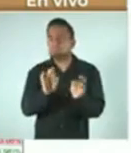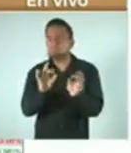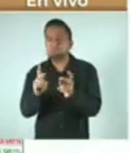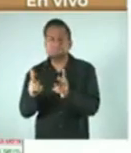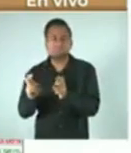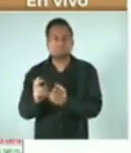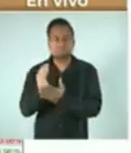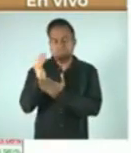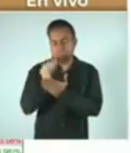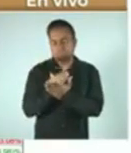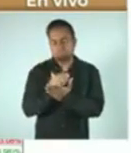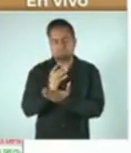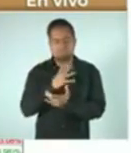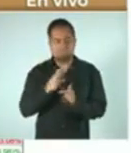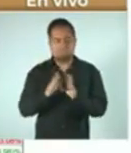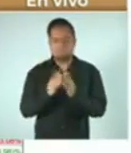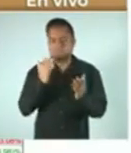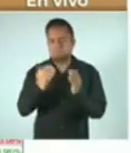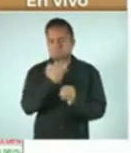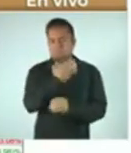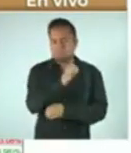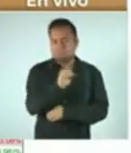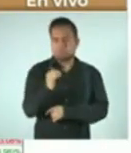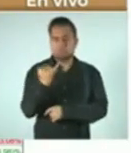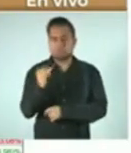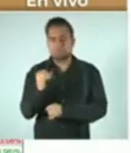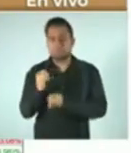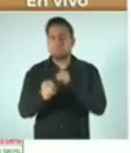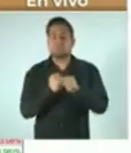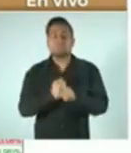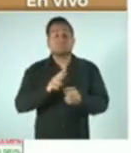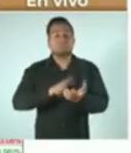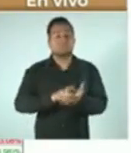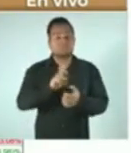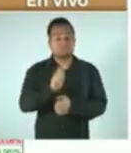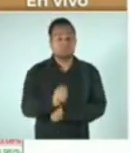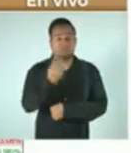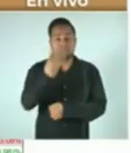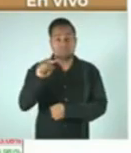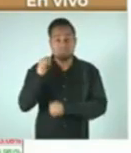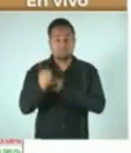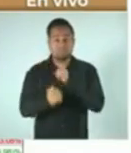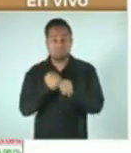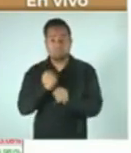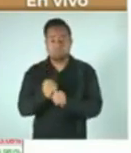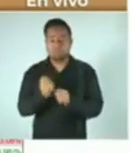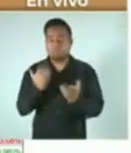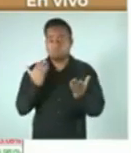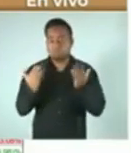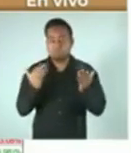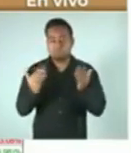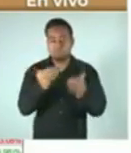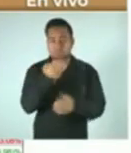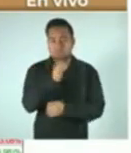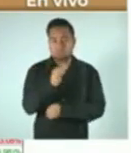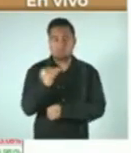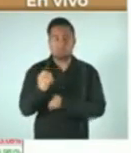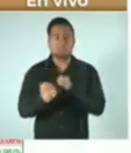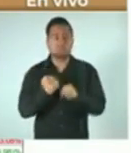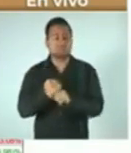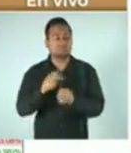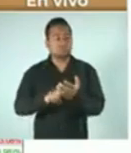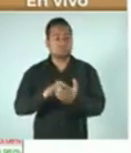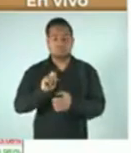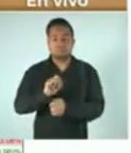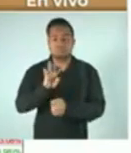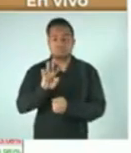delictiva comparada de enero a junio con del 2023. De enero a junio 2024,